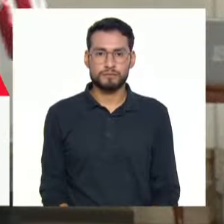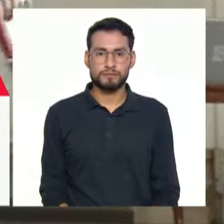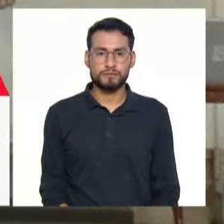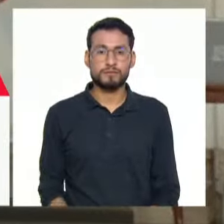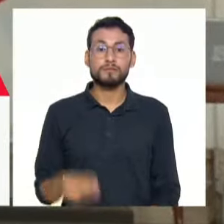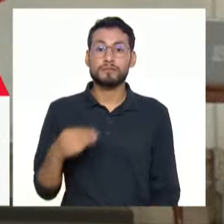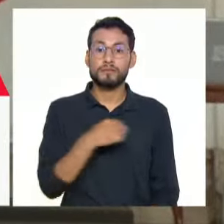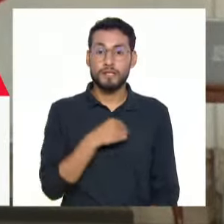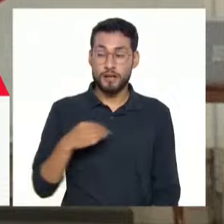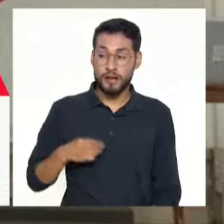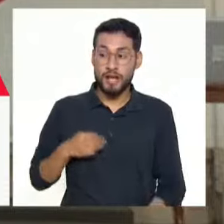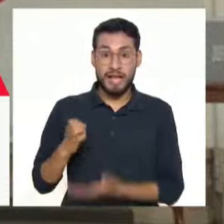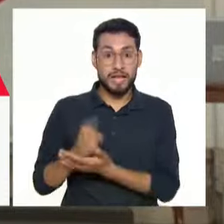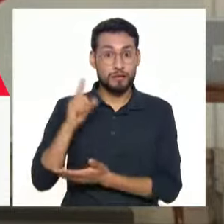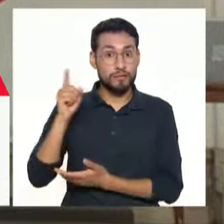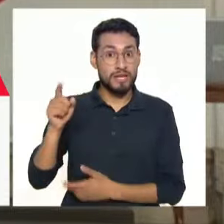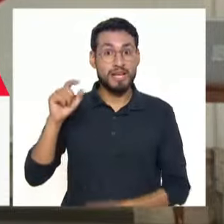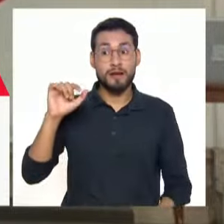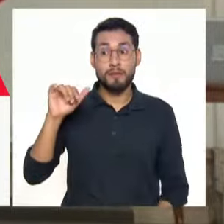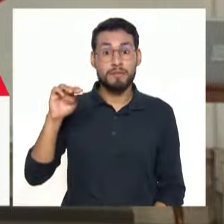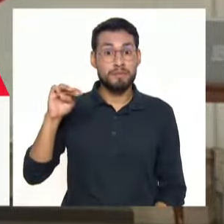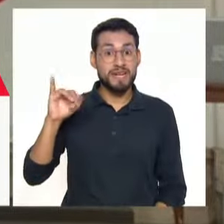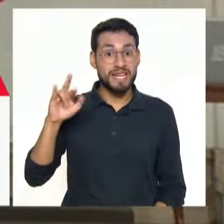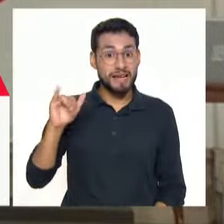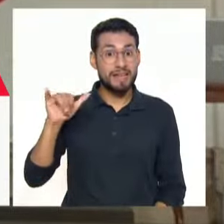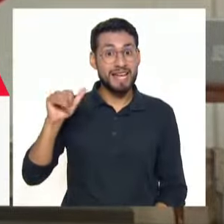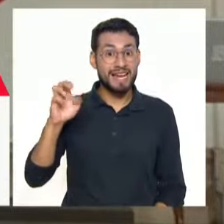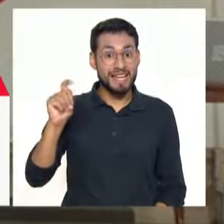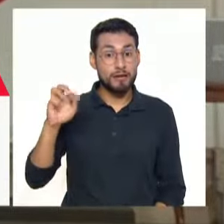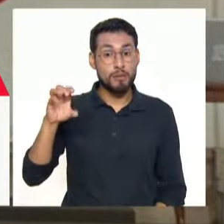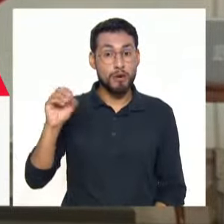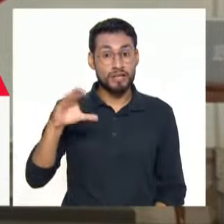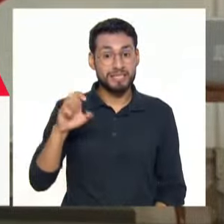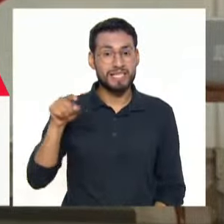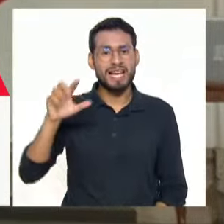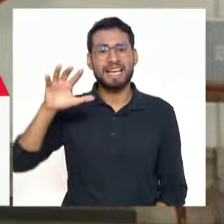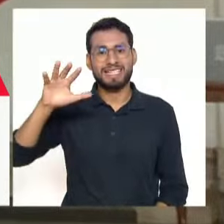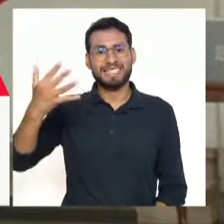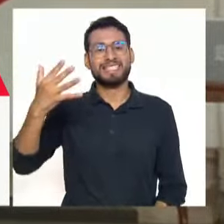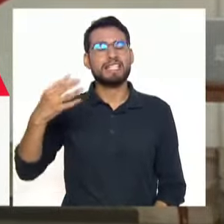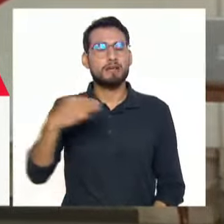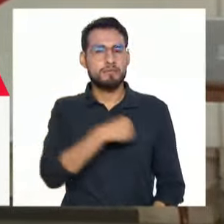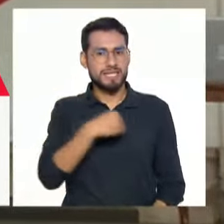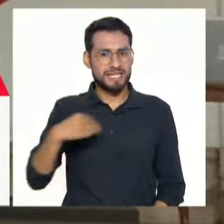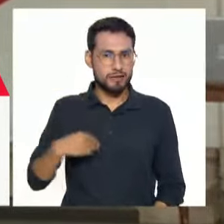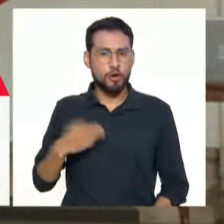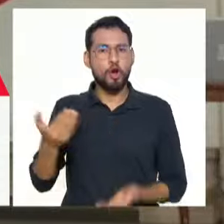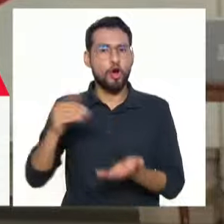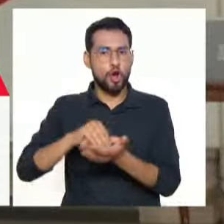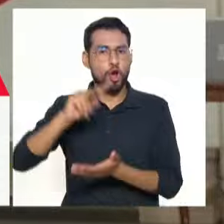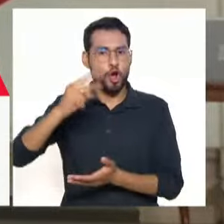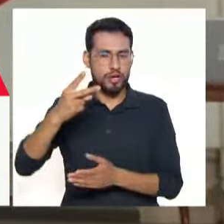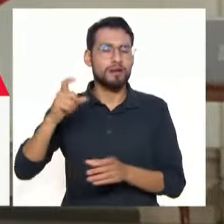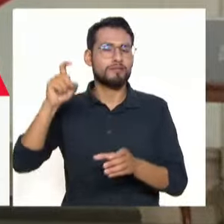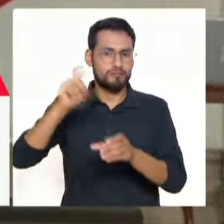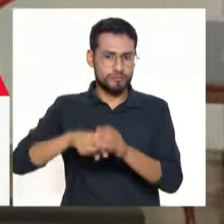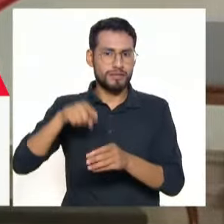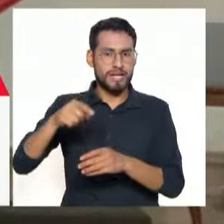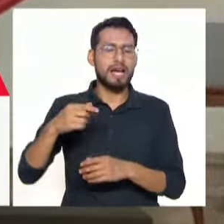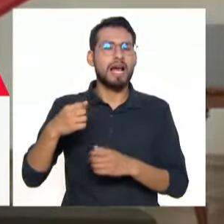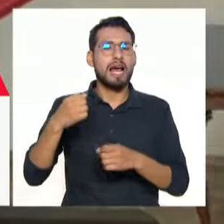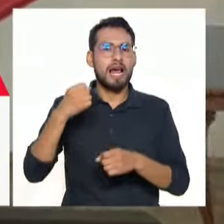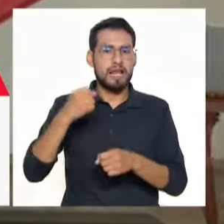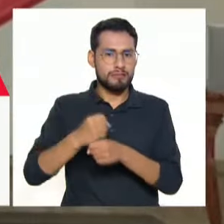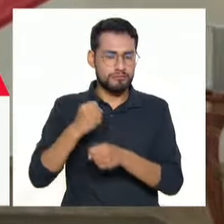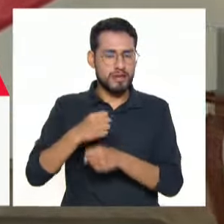La ministra de Educación, Miriam Janet Ponce Vértiz, es la quinta ministra que es ratificada en su cargo y que el día